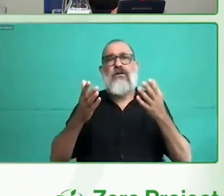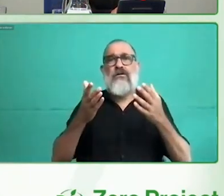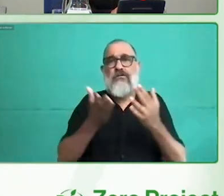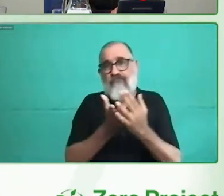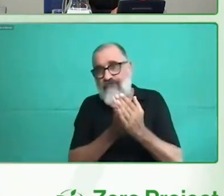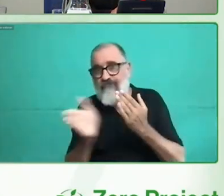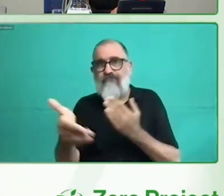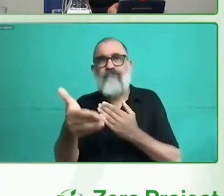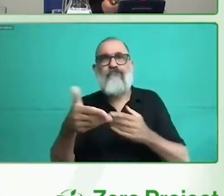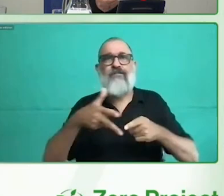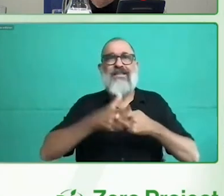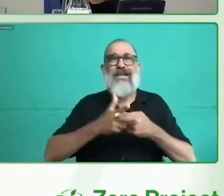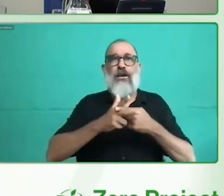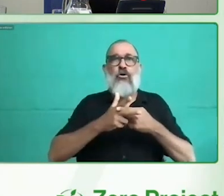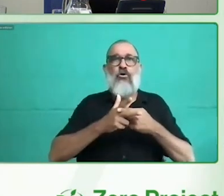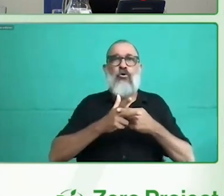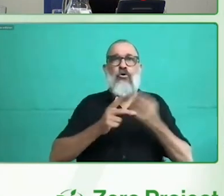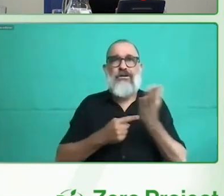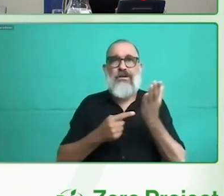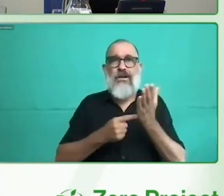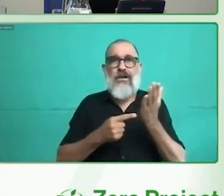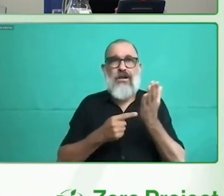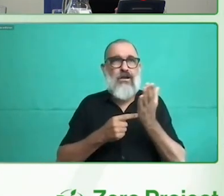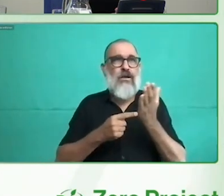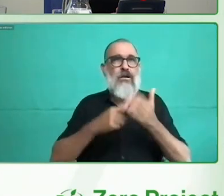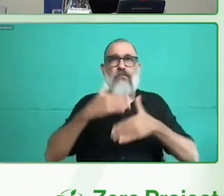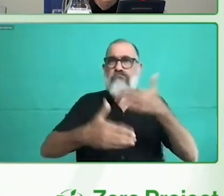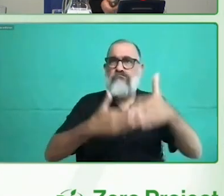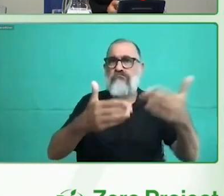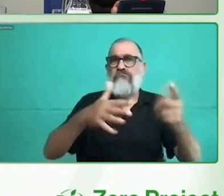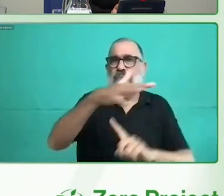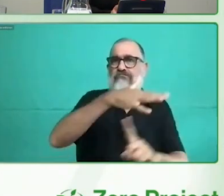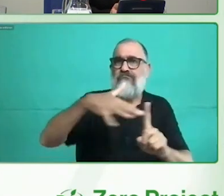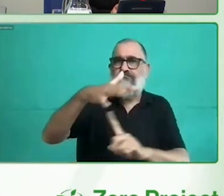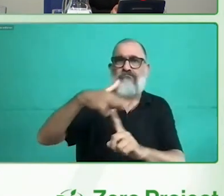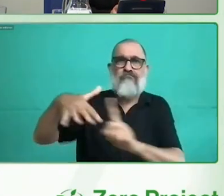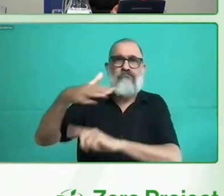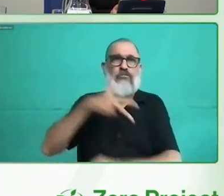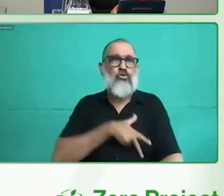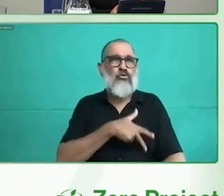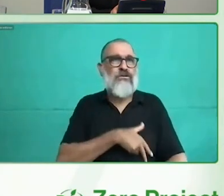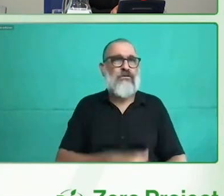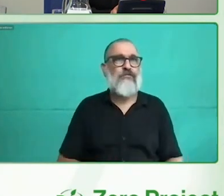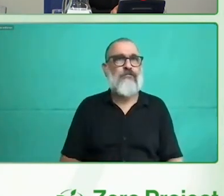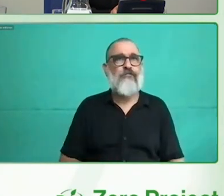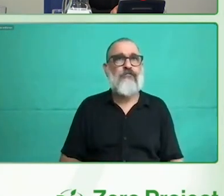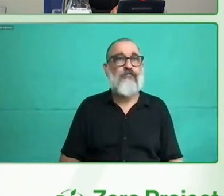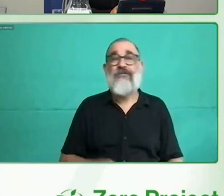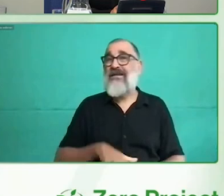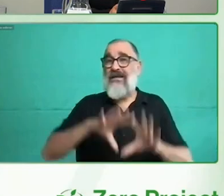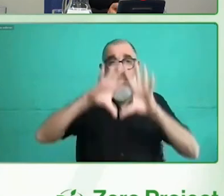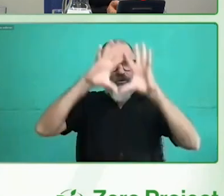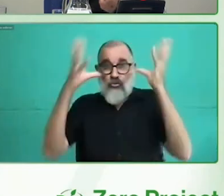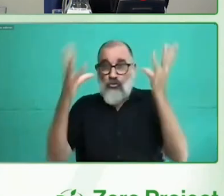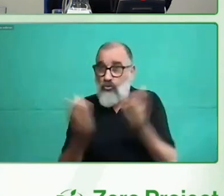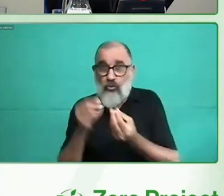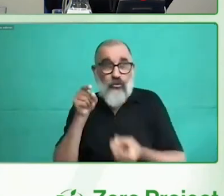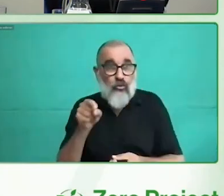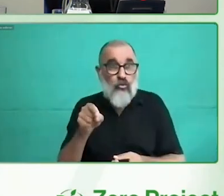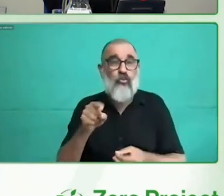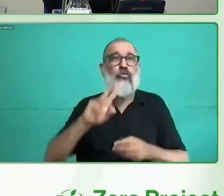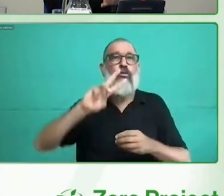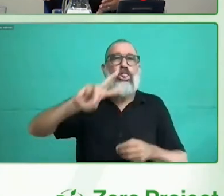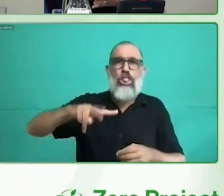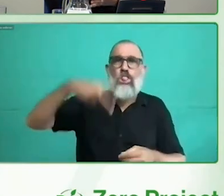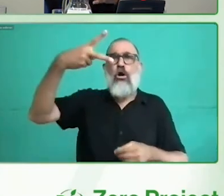proyecto America's Girls Can Code, que es un proyecto que nosotros hemos firmado. El Girls Can